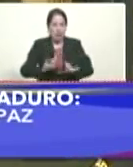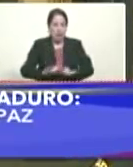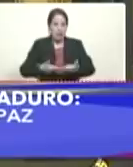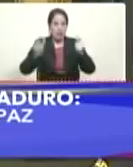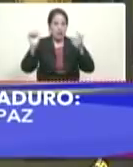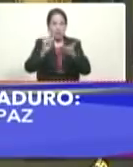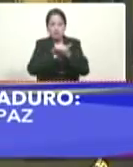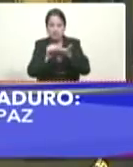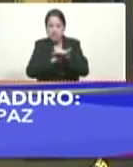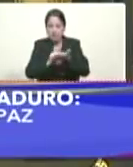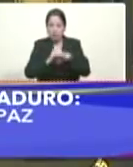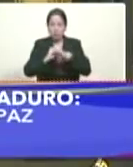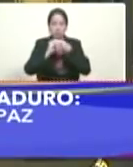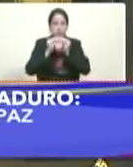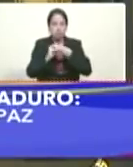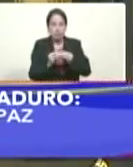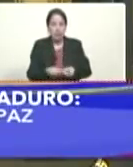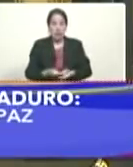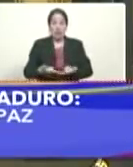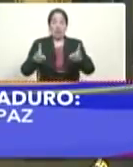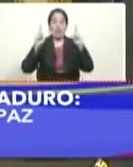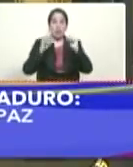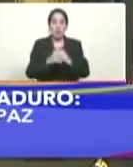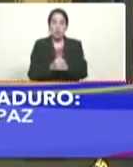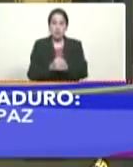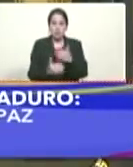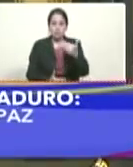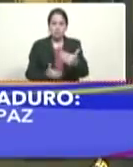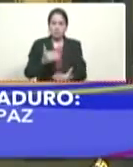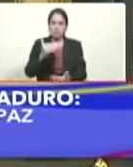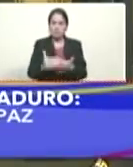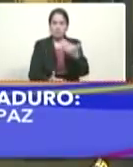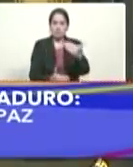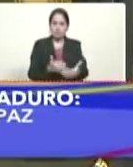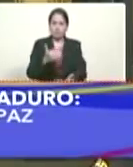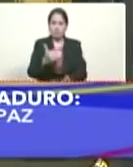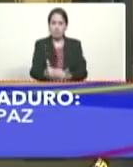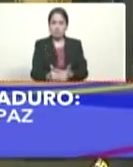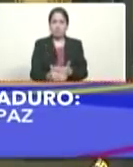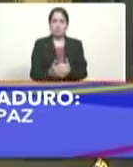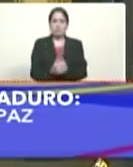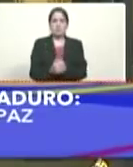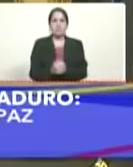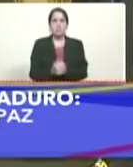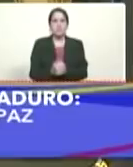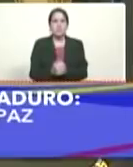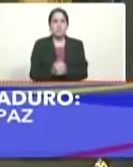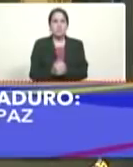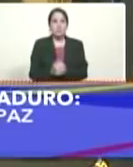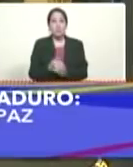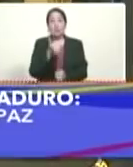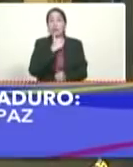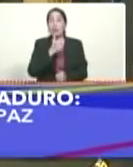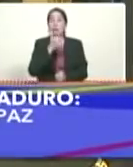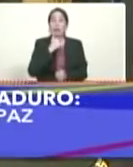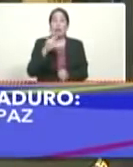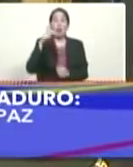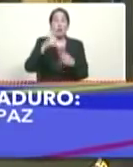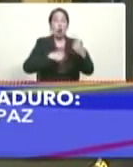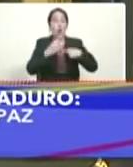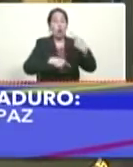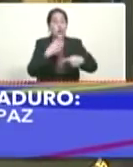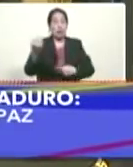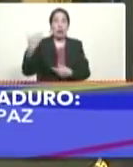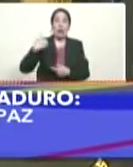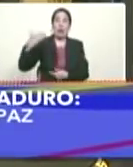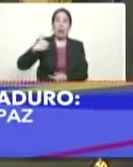las regiones y fuimos recuperando a paso firme a paso firme aguantando ataques todos los días